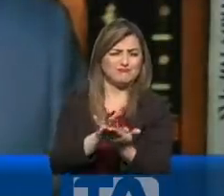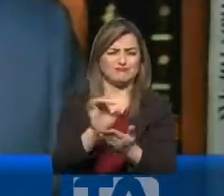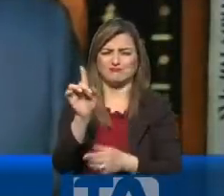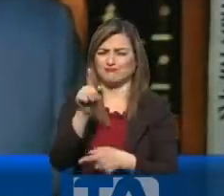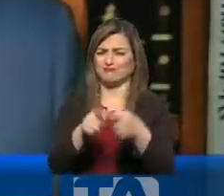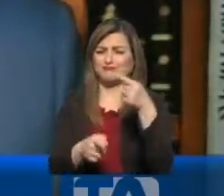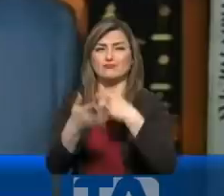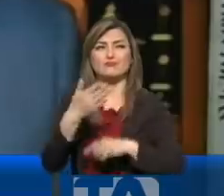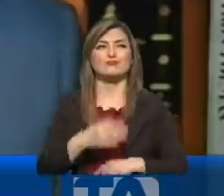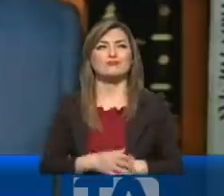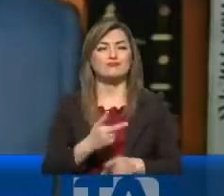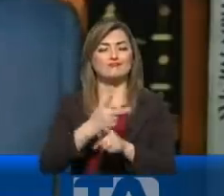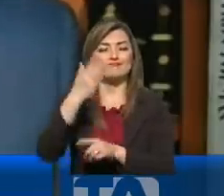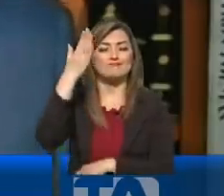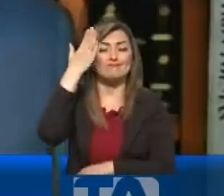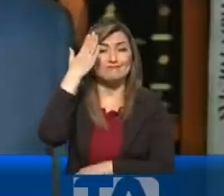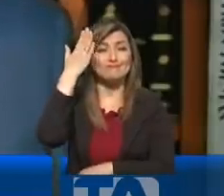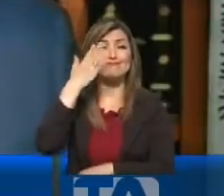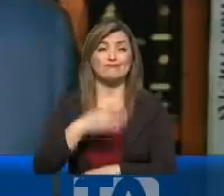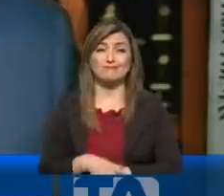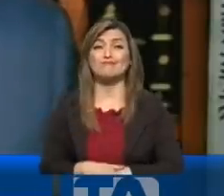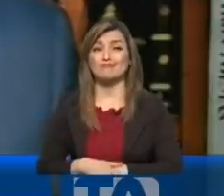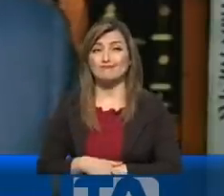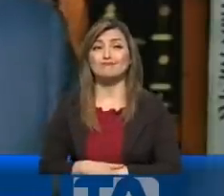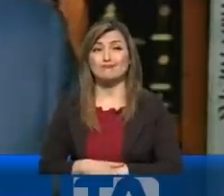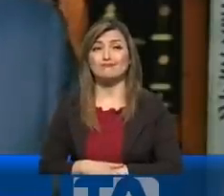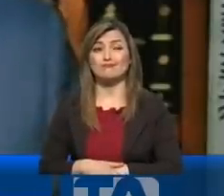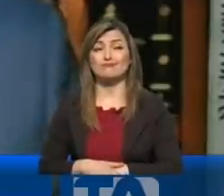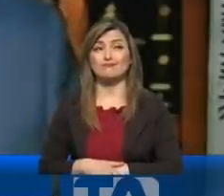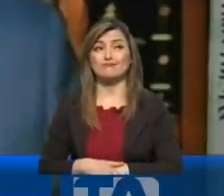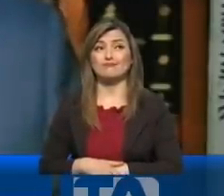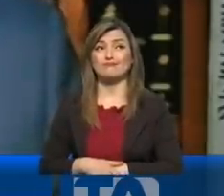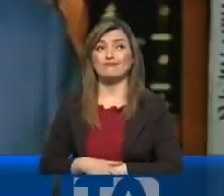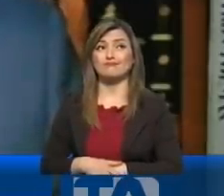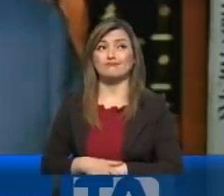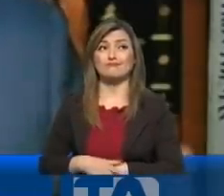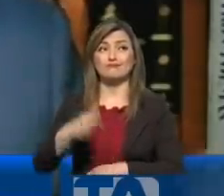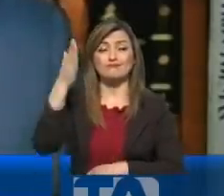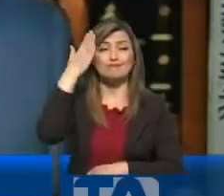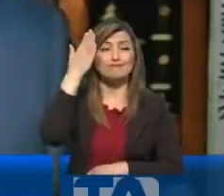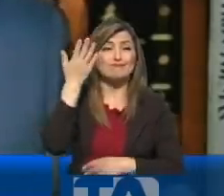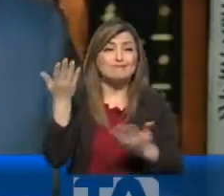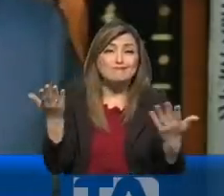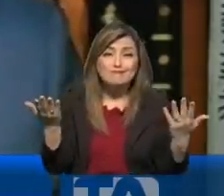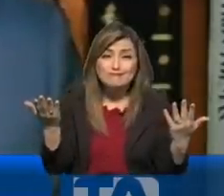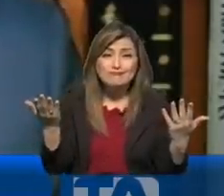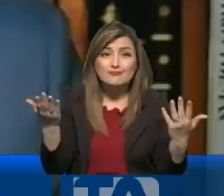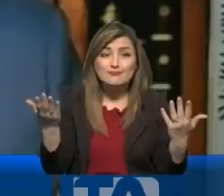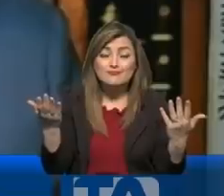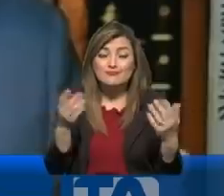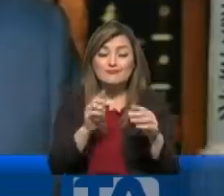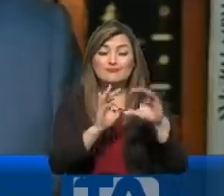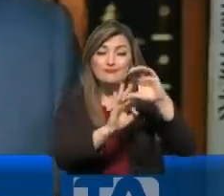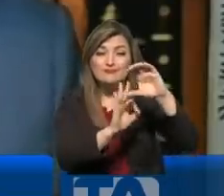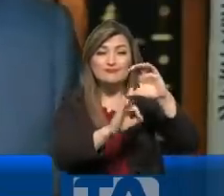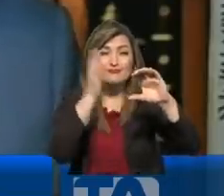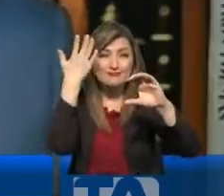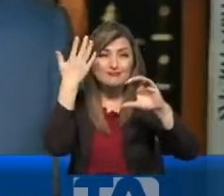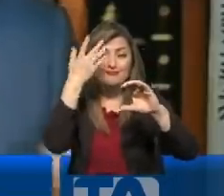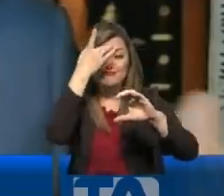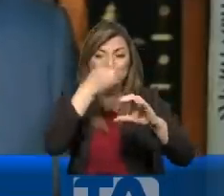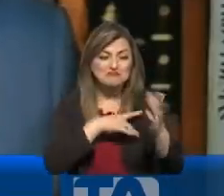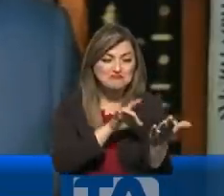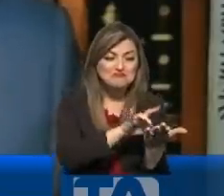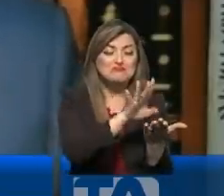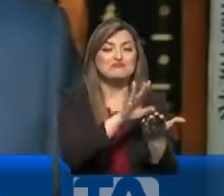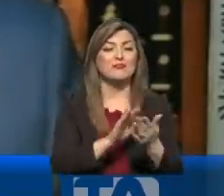por esta decisión ya conocían las consecuencias de tocar el dictamen, Carlos. Ya pasó cuando la Asamblea Nacional